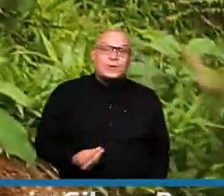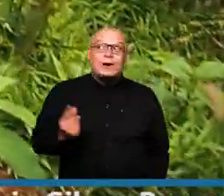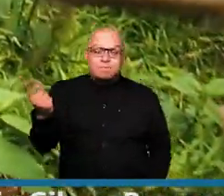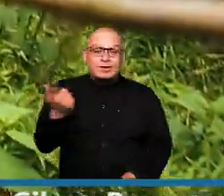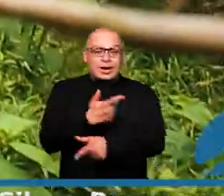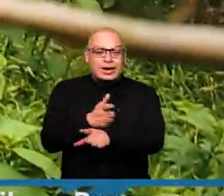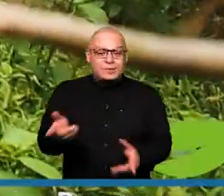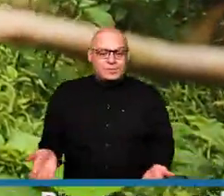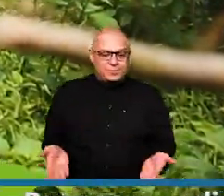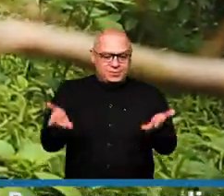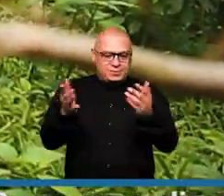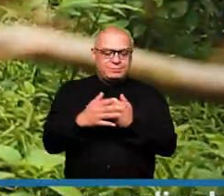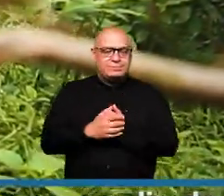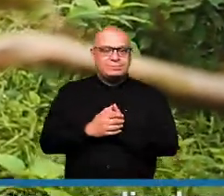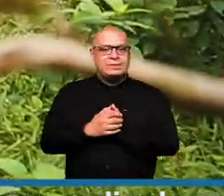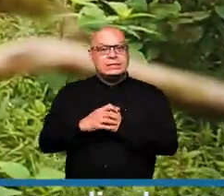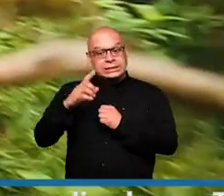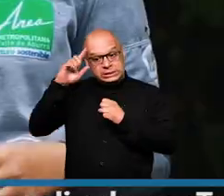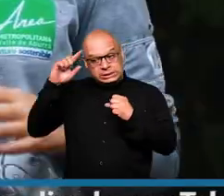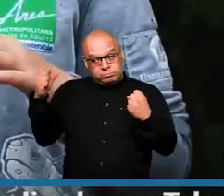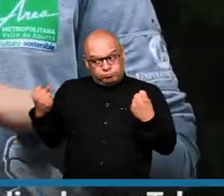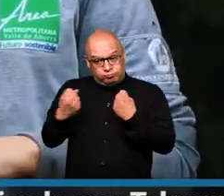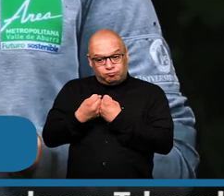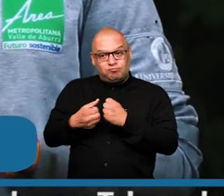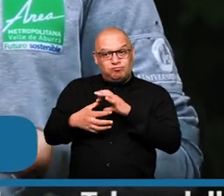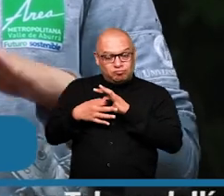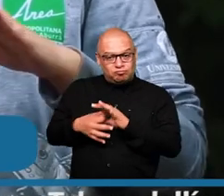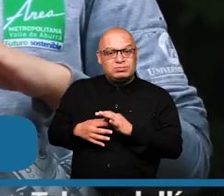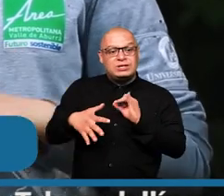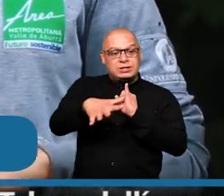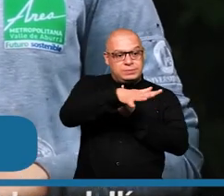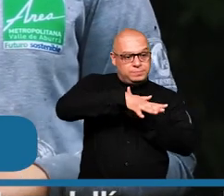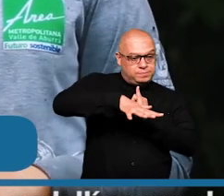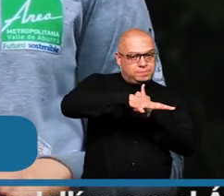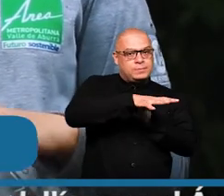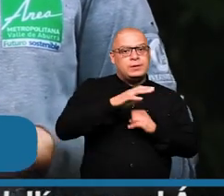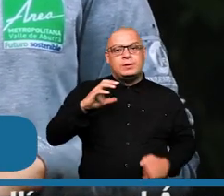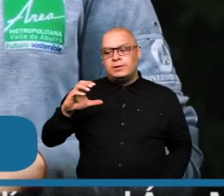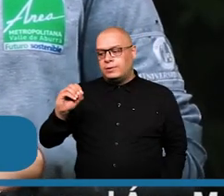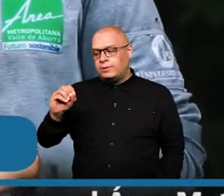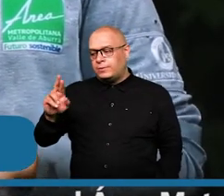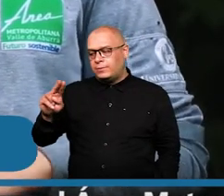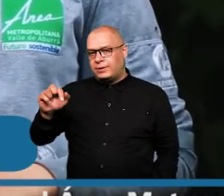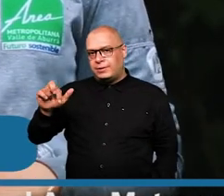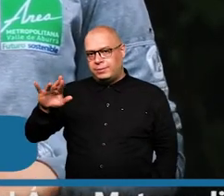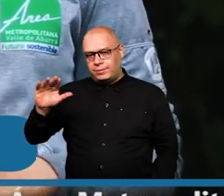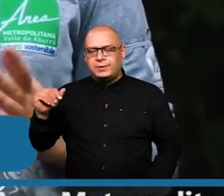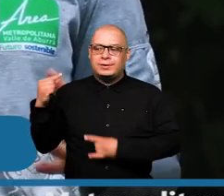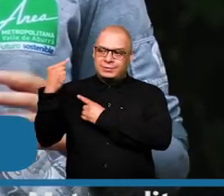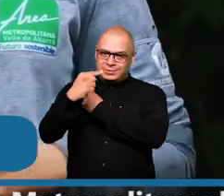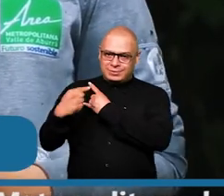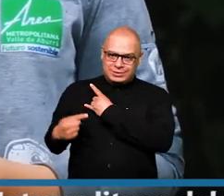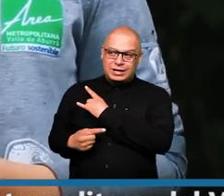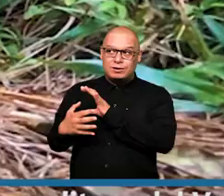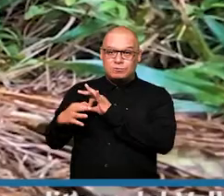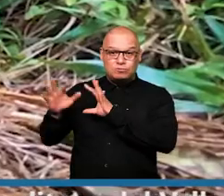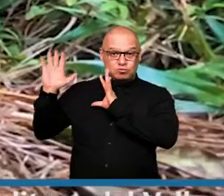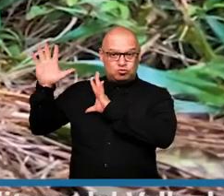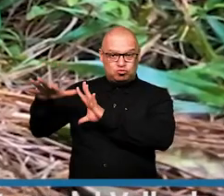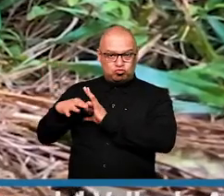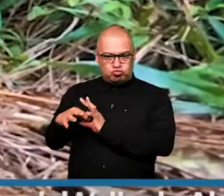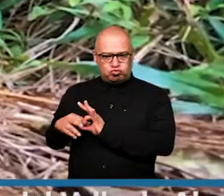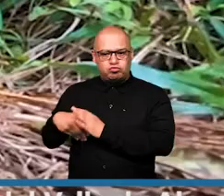el área metropolitana Corantioquia y la Universidad CES es para la protección y la conservación de la fauna nativa de nuestro país.